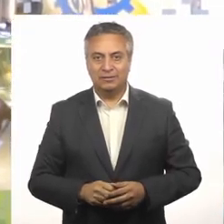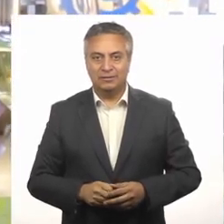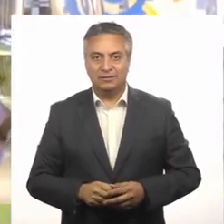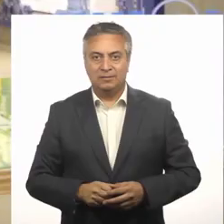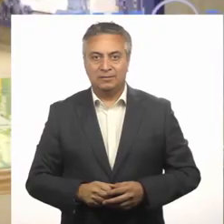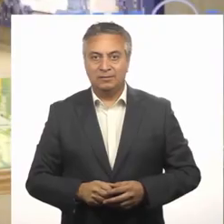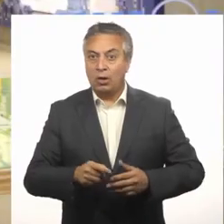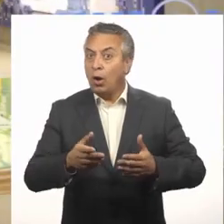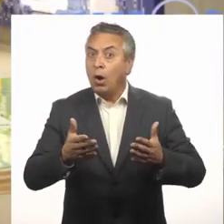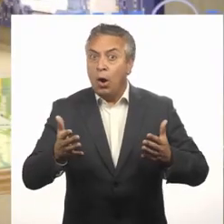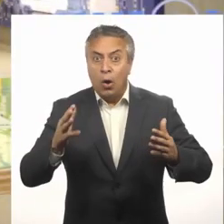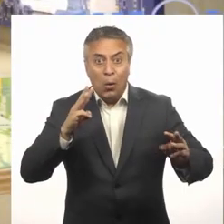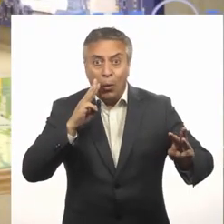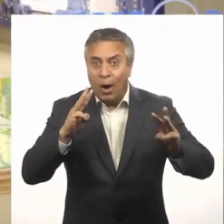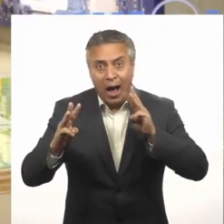¡Wow!